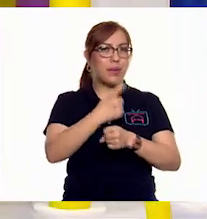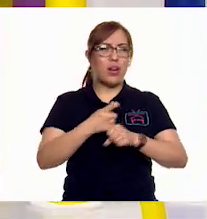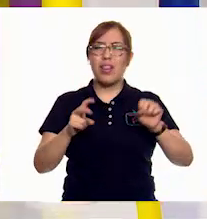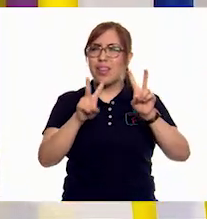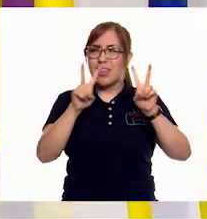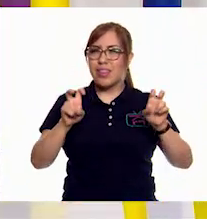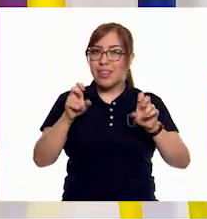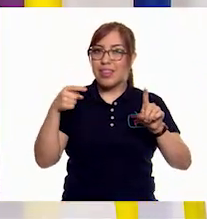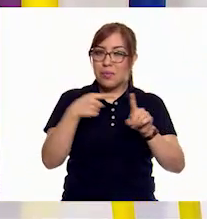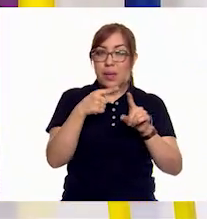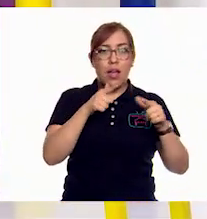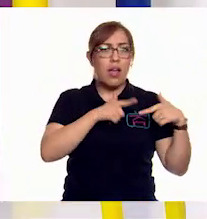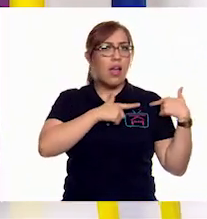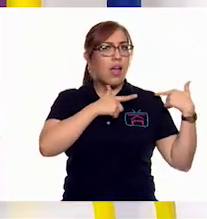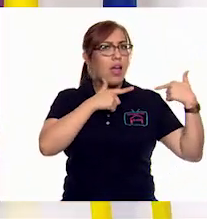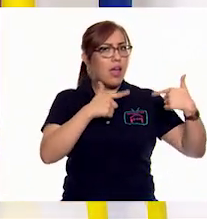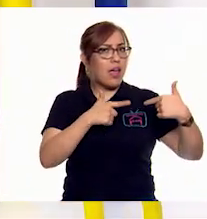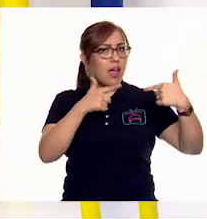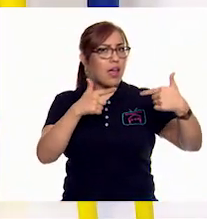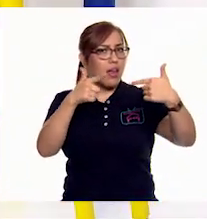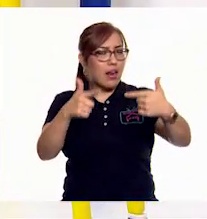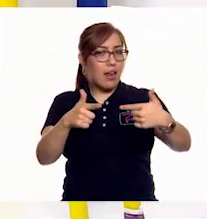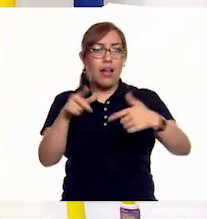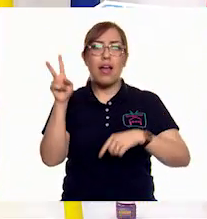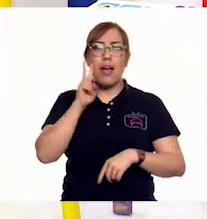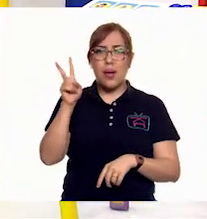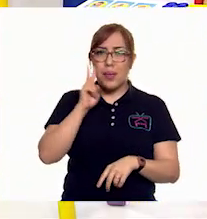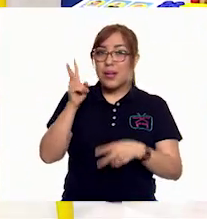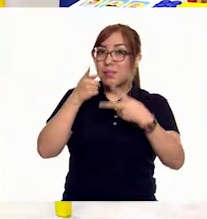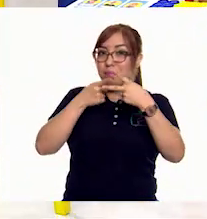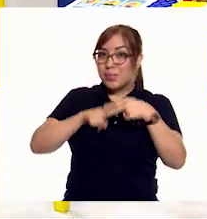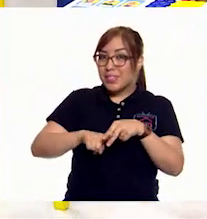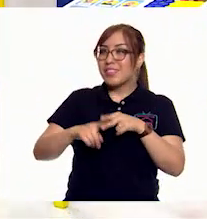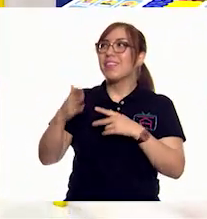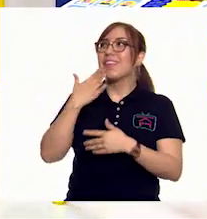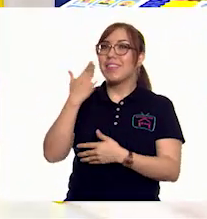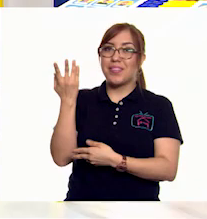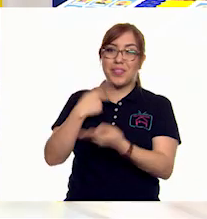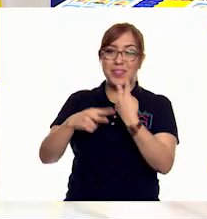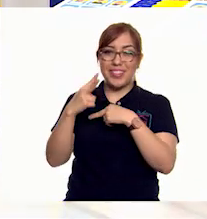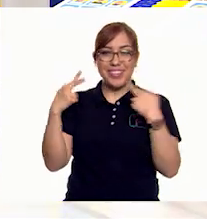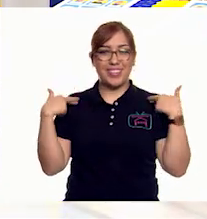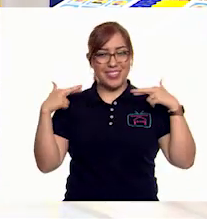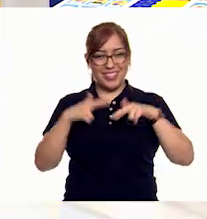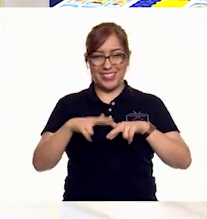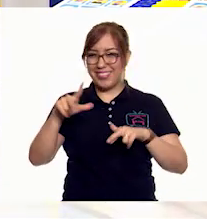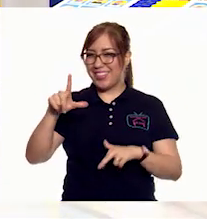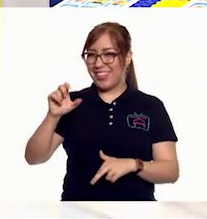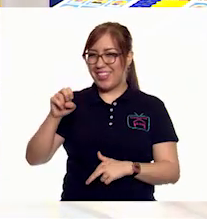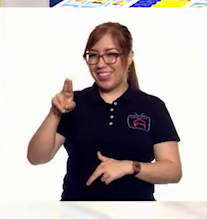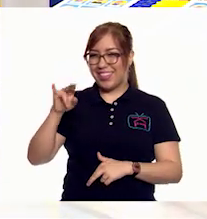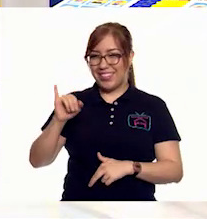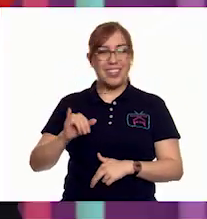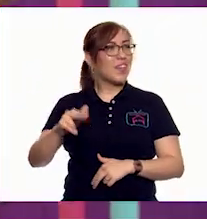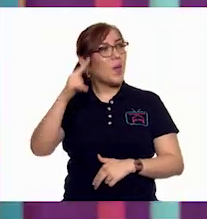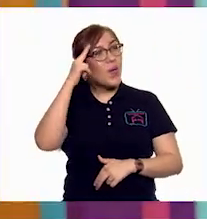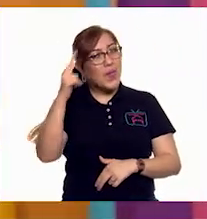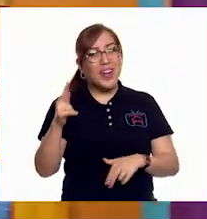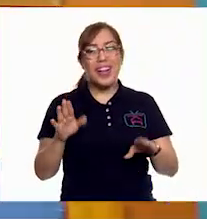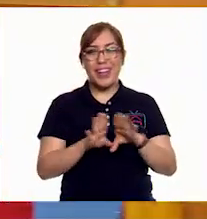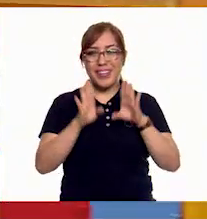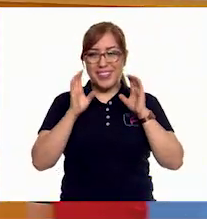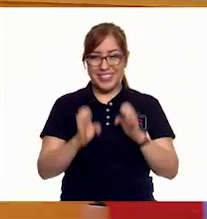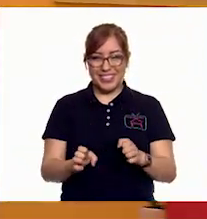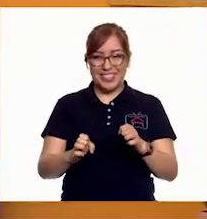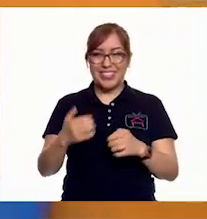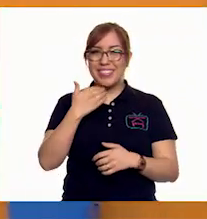de generación en generación. Pero, ¿qué les parece si para comenzar le damos la bienvenida a la maestra Leni? Hola, Leni, ¿cómo estás? Hola, Pilar, ¿cómo estás? Muy bien,